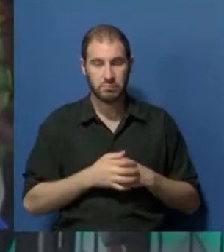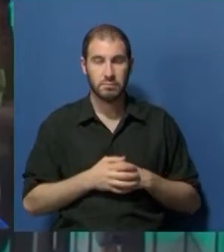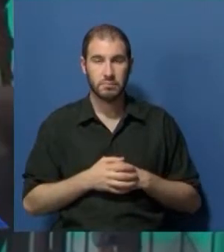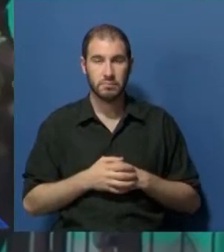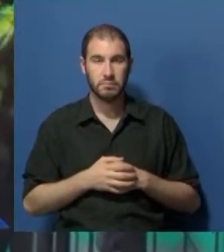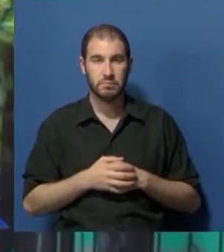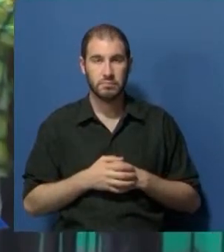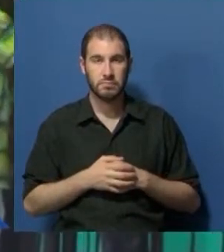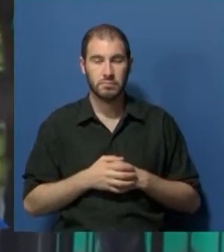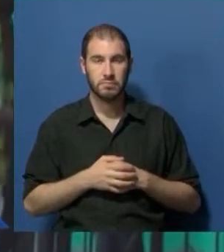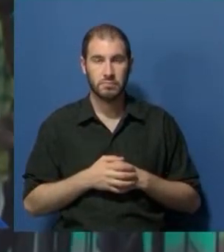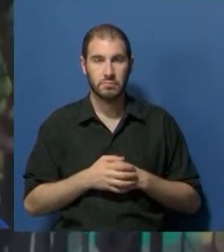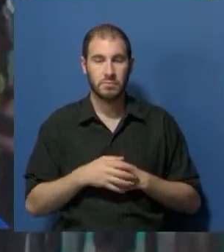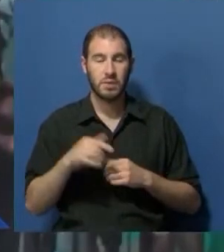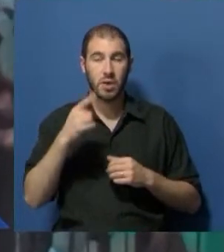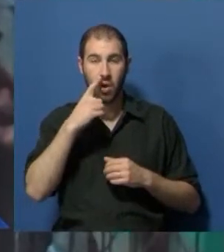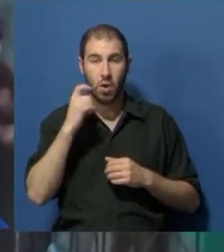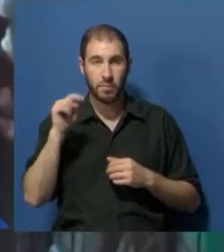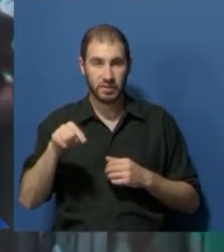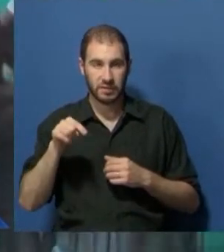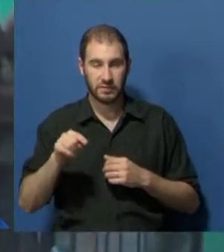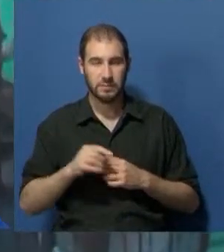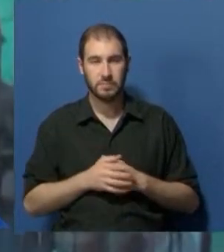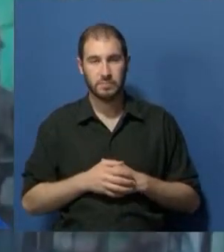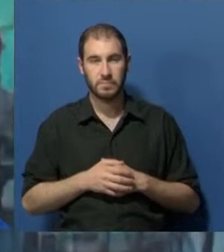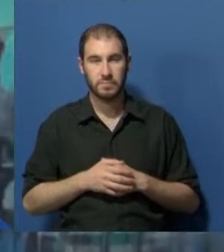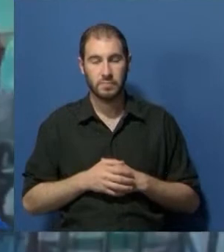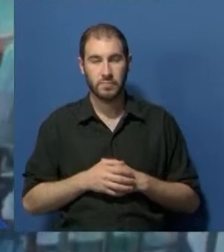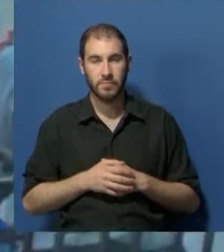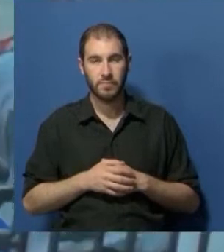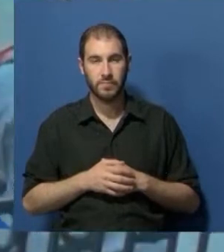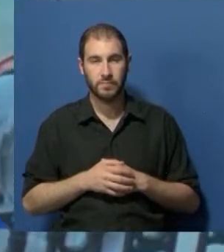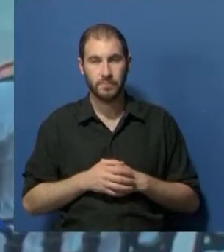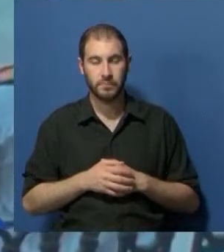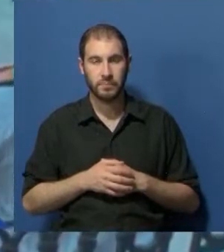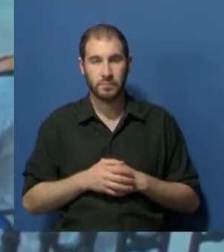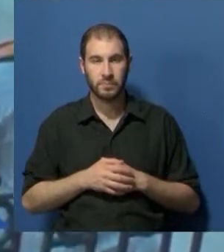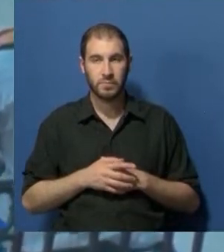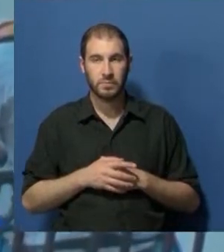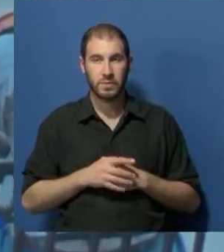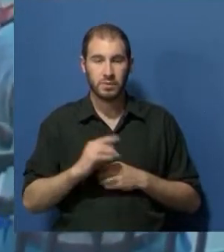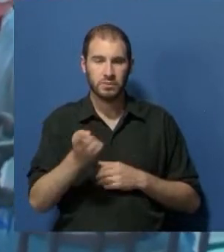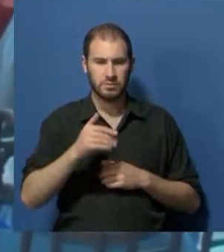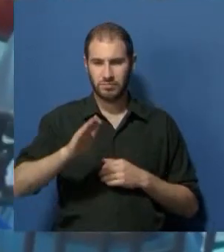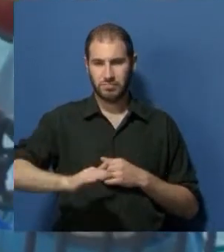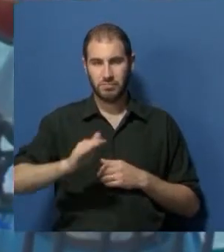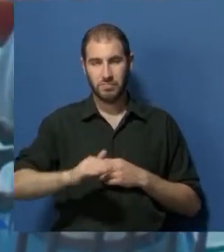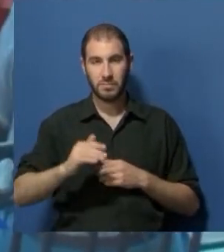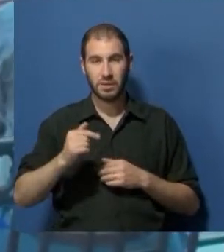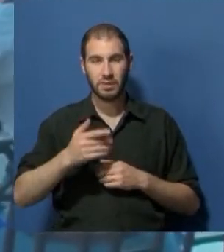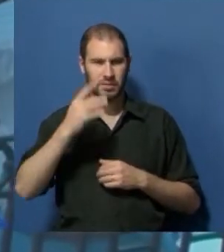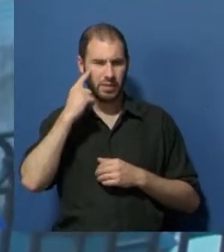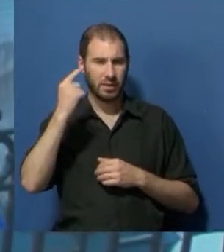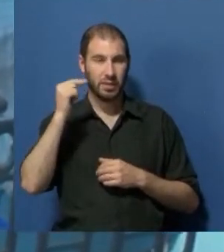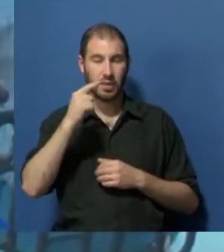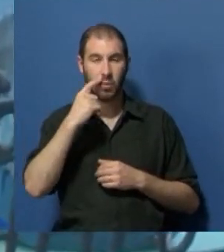digamos, fue realmente que Fidel, nosotros que, digamos, desde muy chicos tenemos la imagen